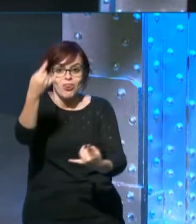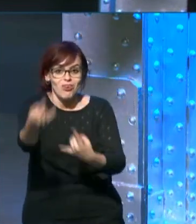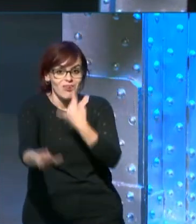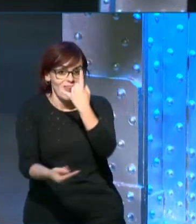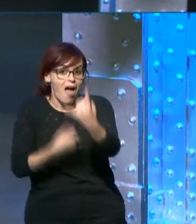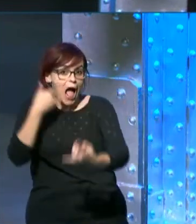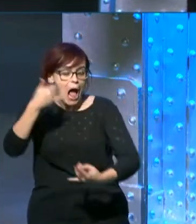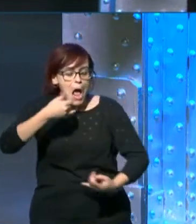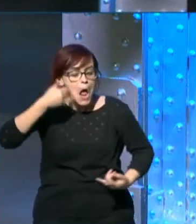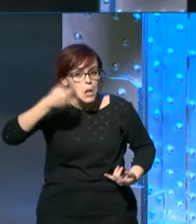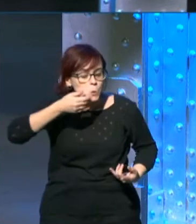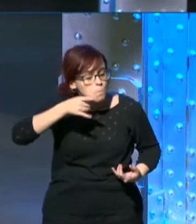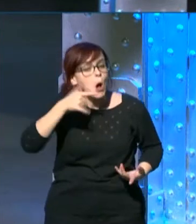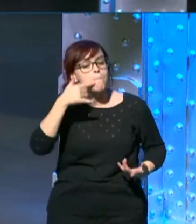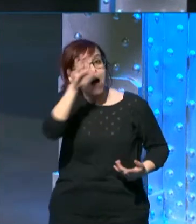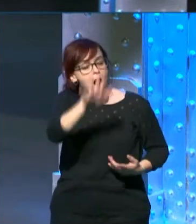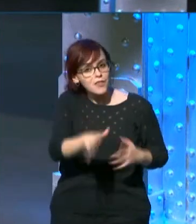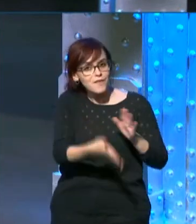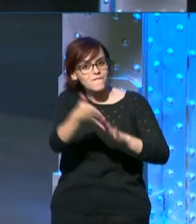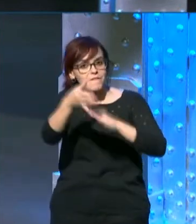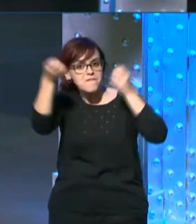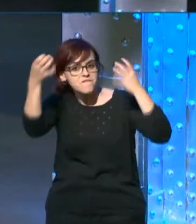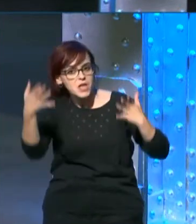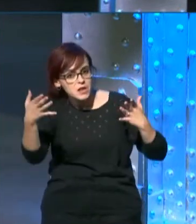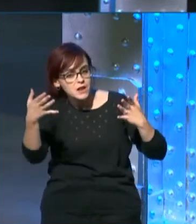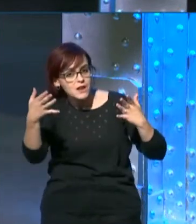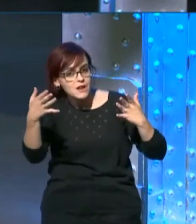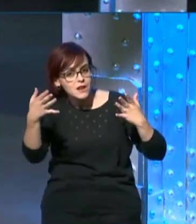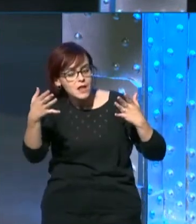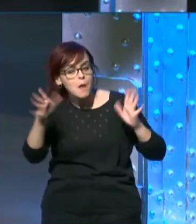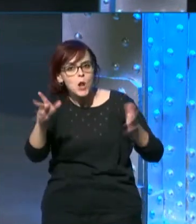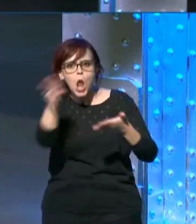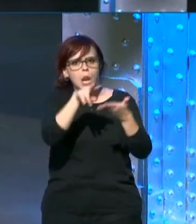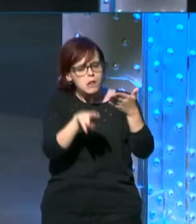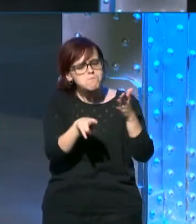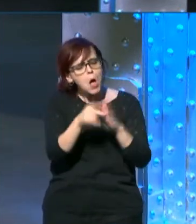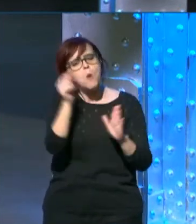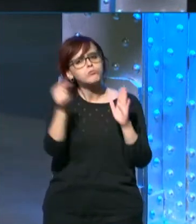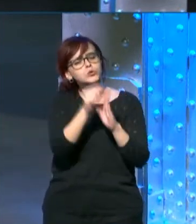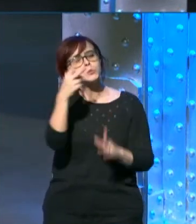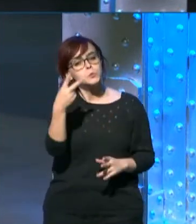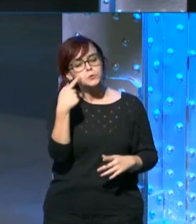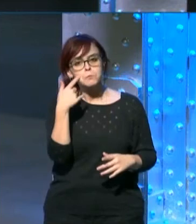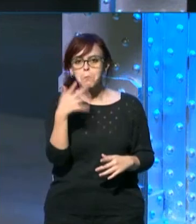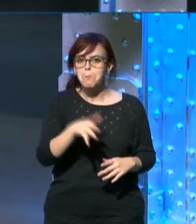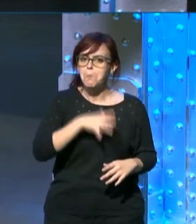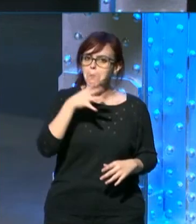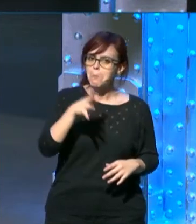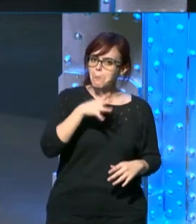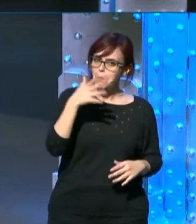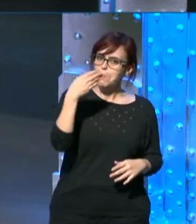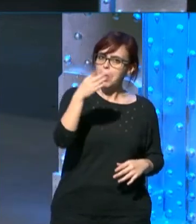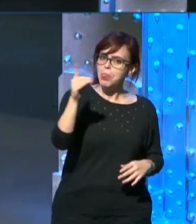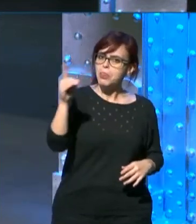que iluminaba mi nueva exploración. Seguí leyendo la segunda cosa que nos aportaba BDD. Teníamos